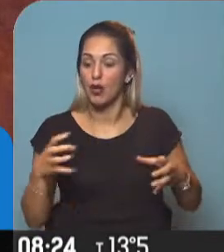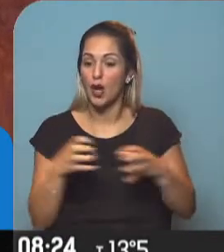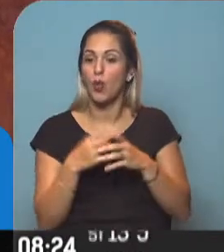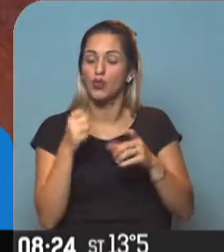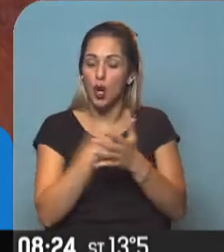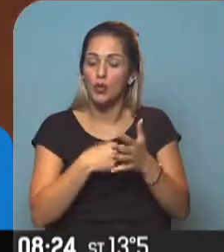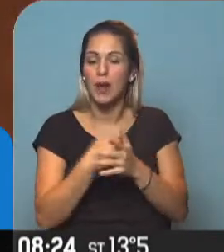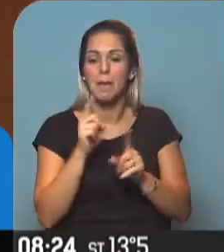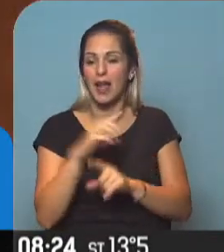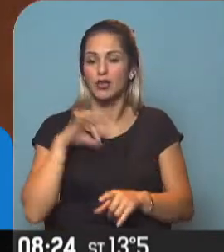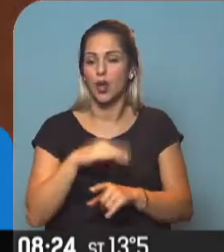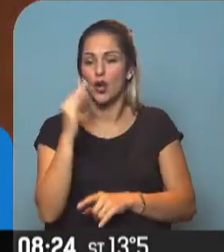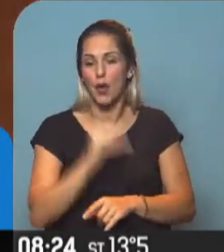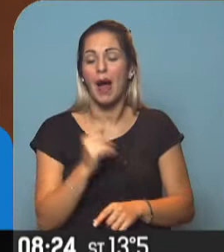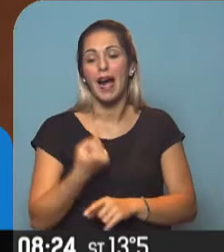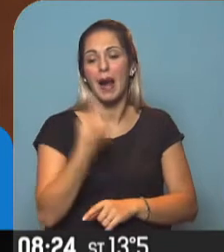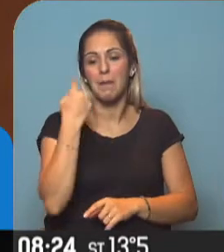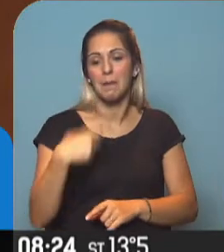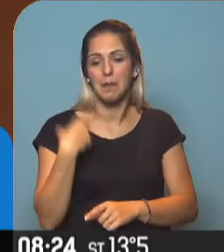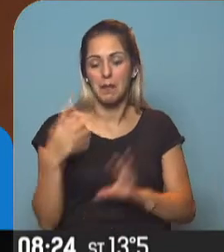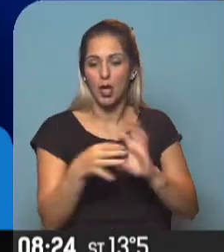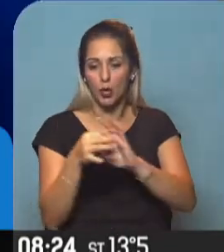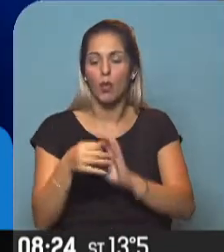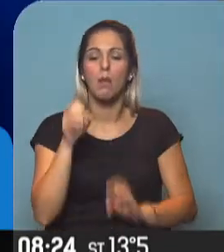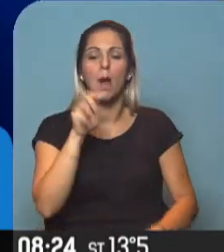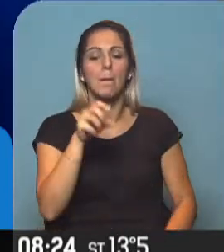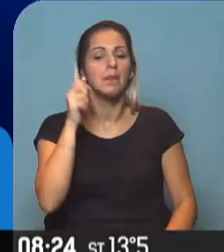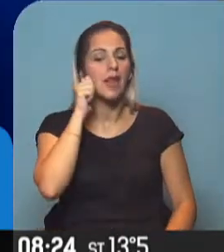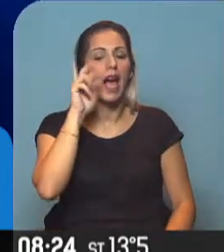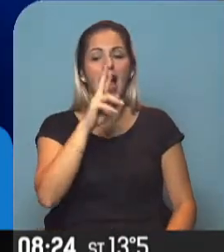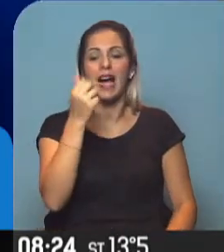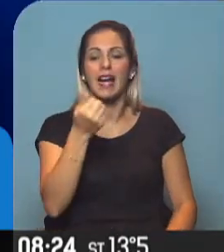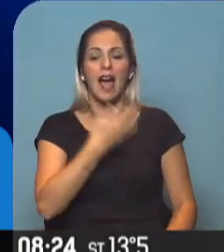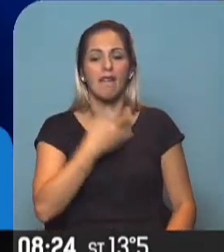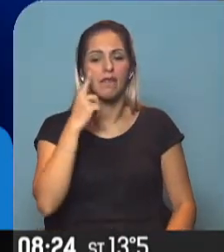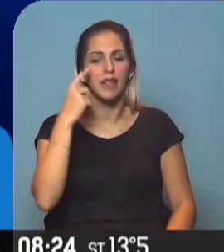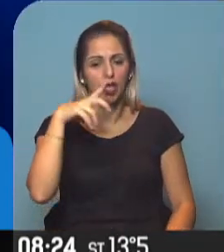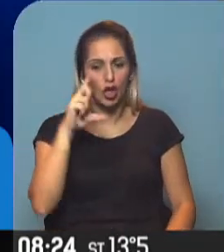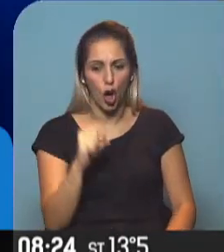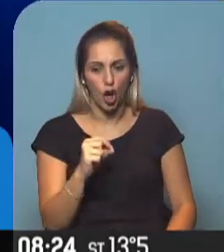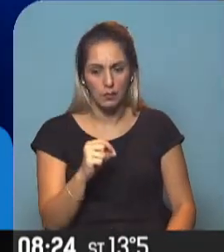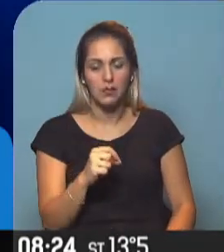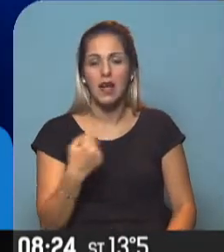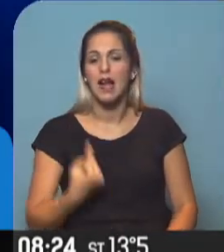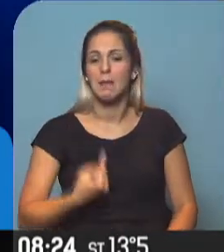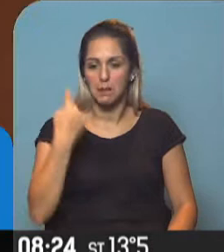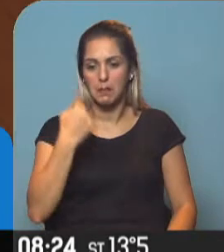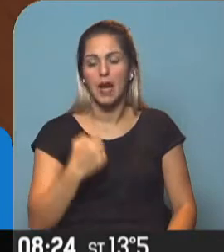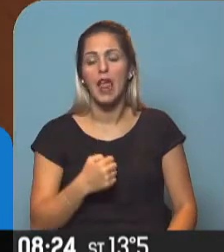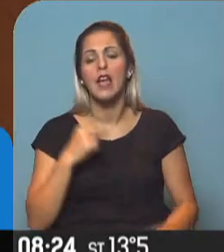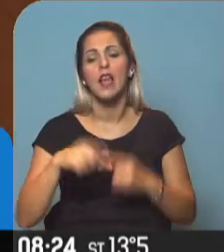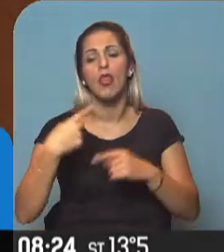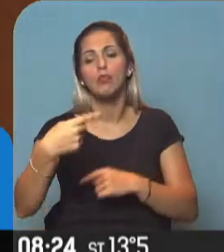bueno el primer sindicato fue el gráfico el primer sindicato fue graficado sí sí primero sindicatos pero si la primera huelga bueno y los